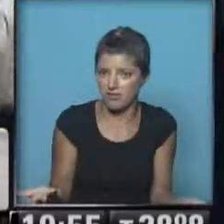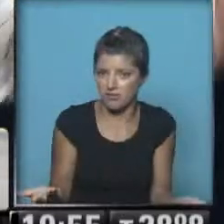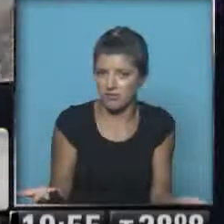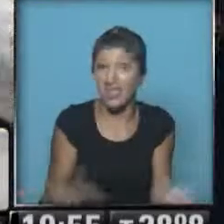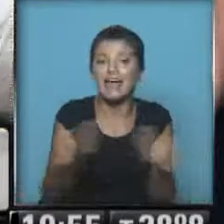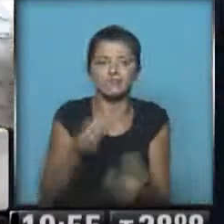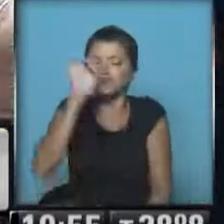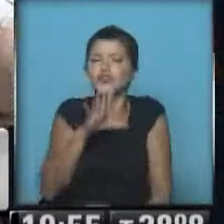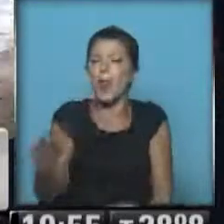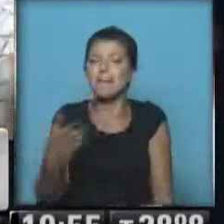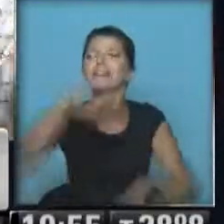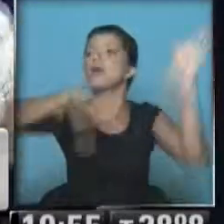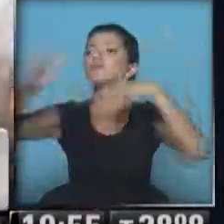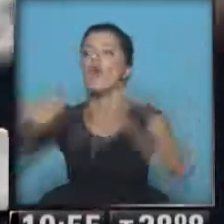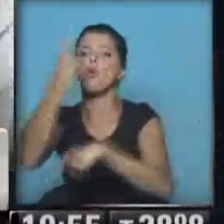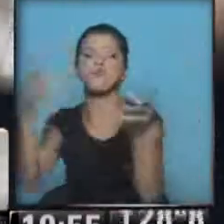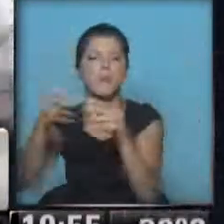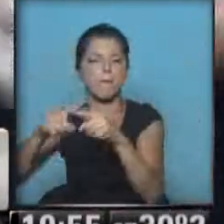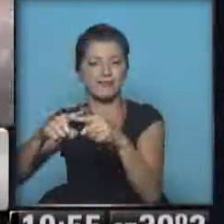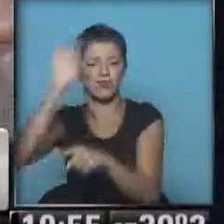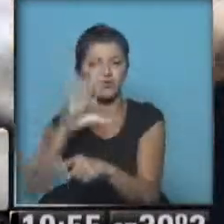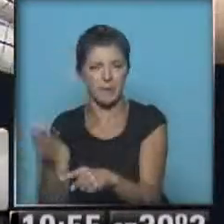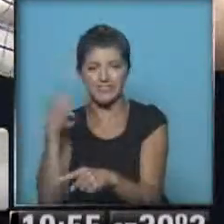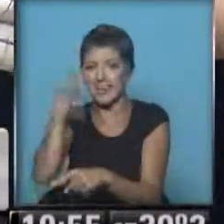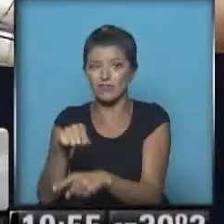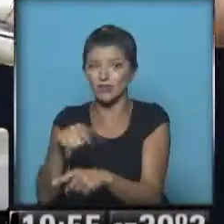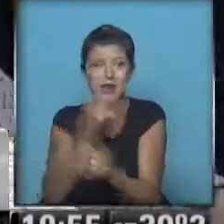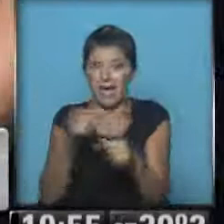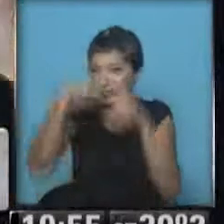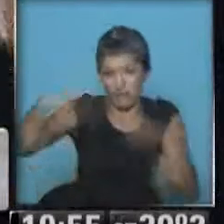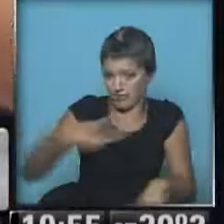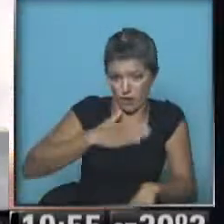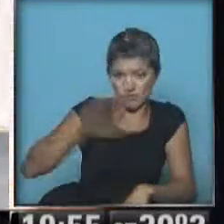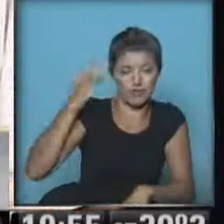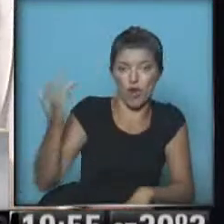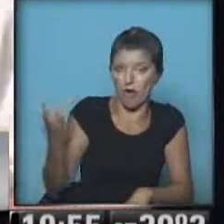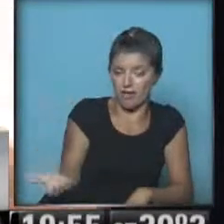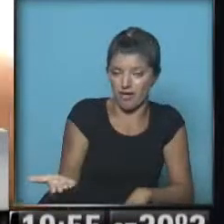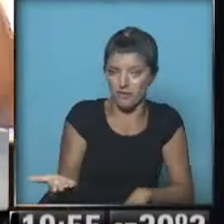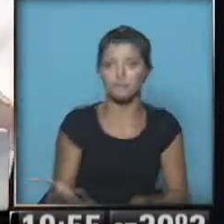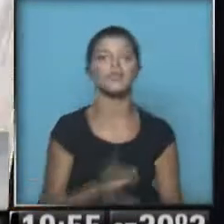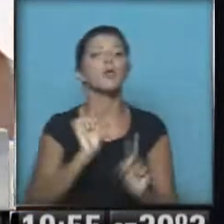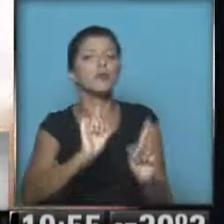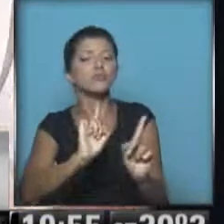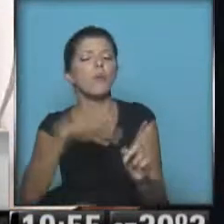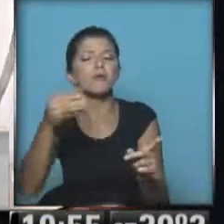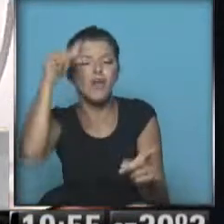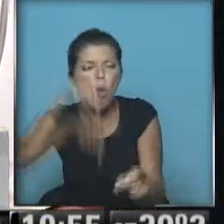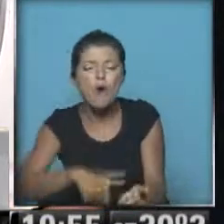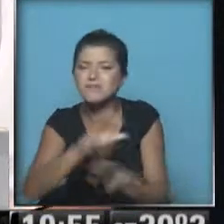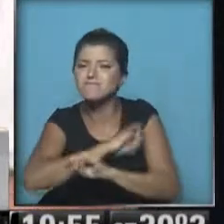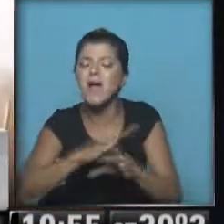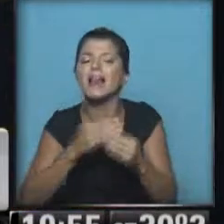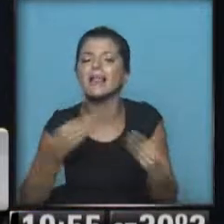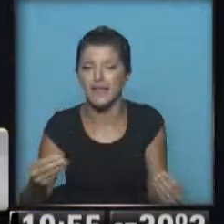que solamente convoquemos a un partido político que además no tiene nada que ver con nosotros. Y me niego a eso porque lo que está en juego en esta